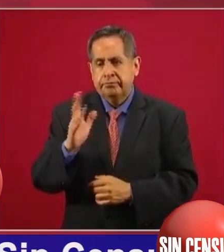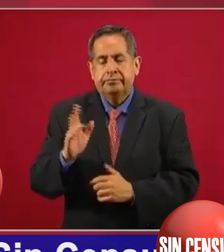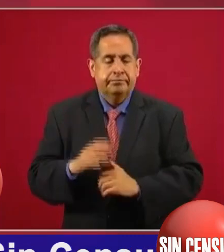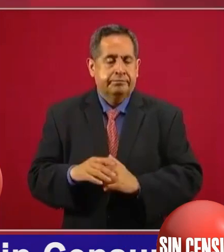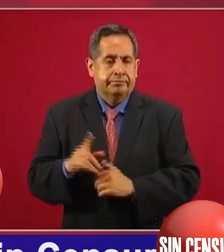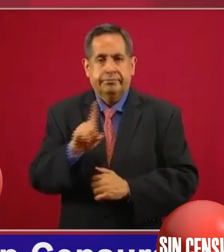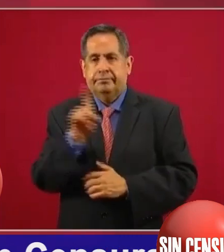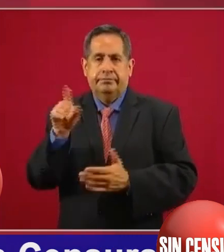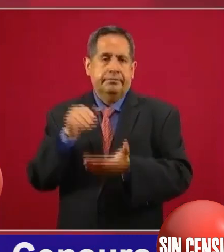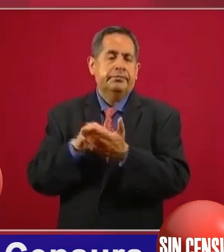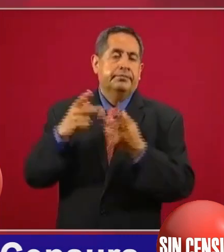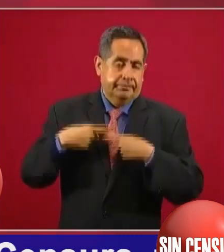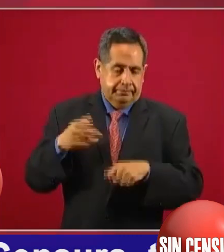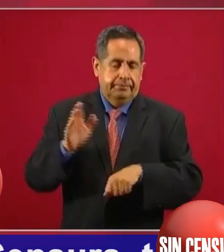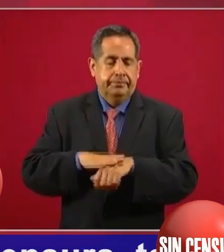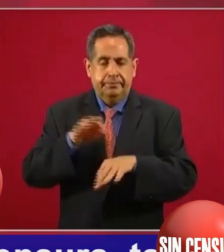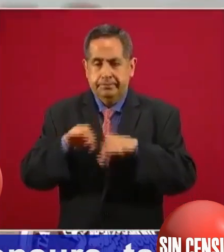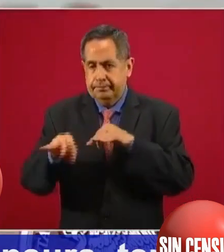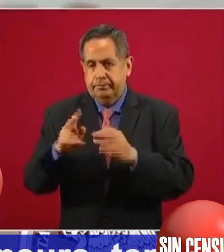100.000.